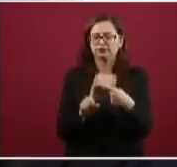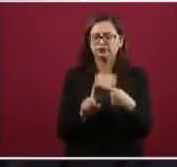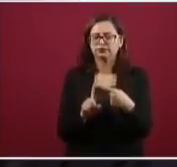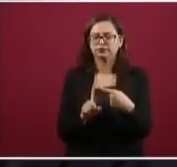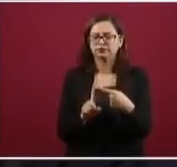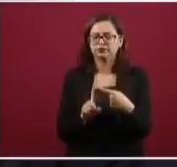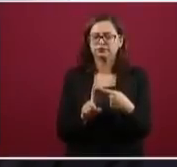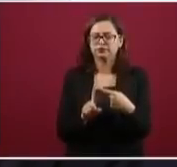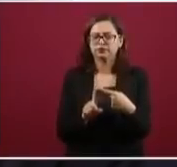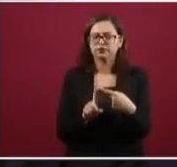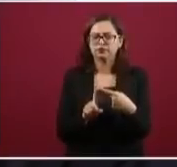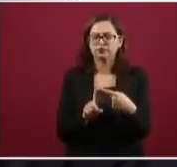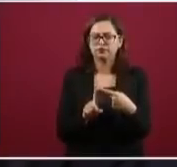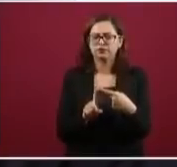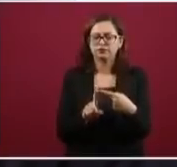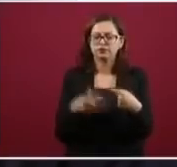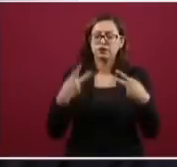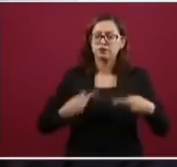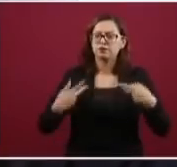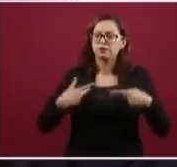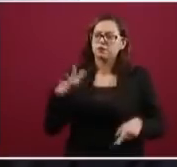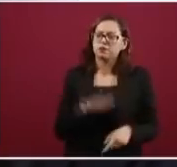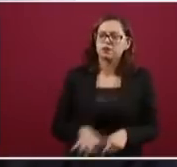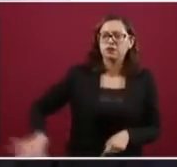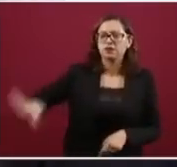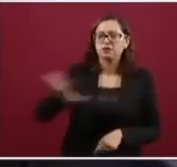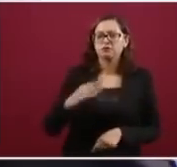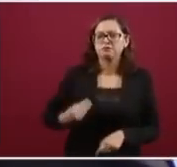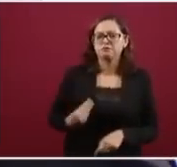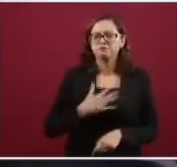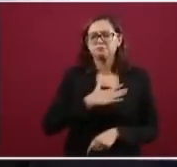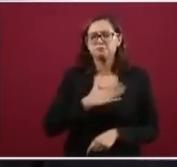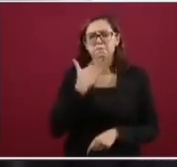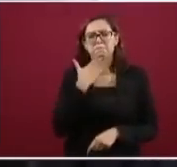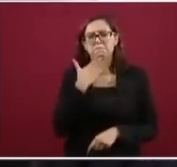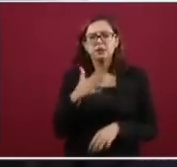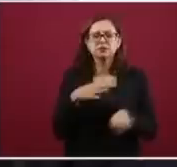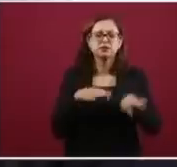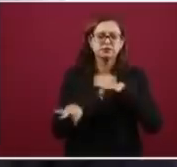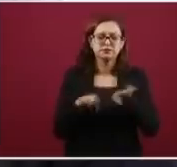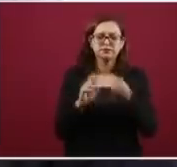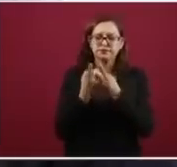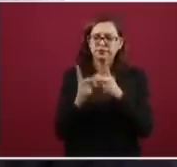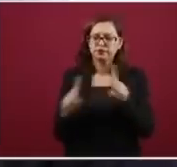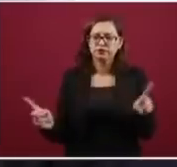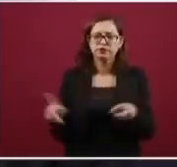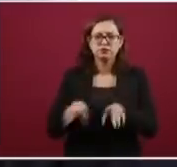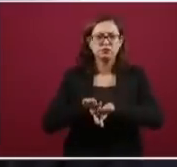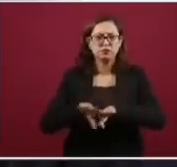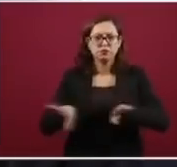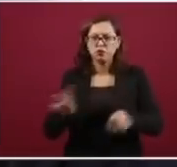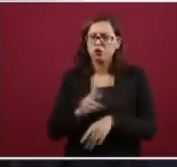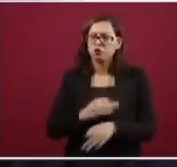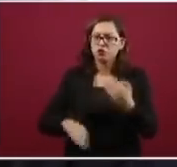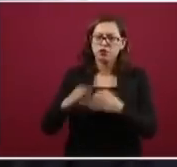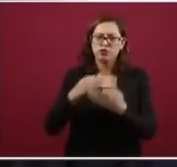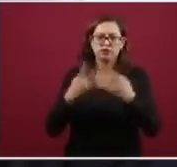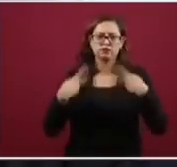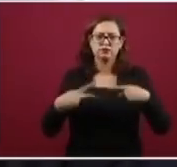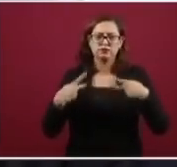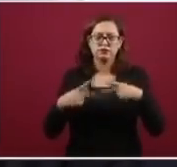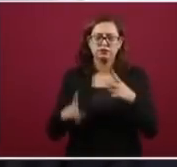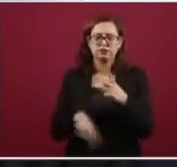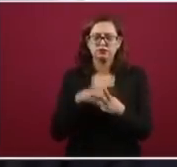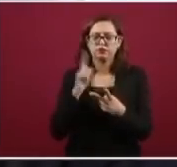con fortalecer el bienestar social el empleo y el desarrollo para todos el segundo tiene que ver con